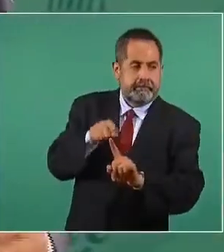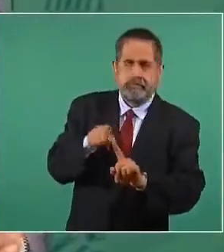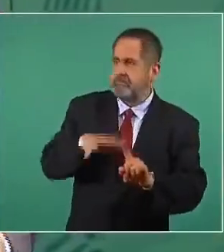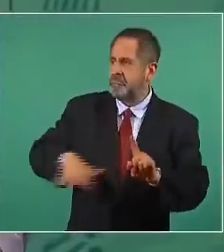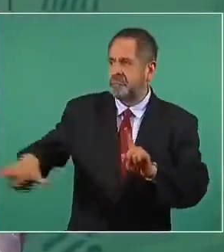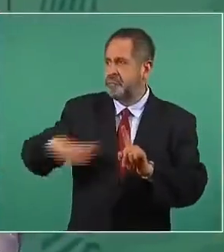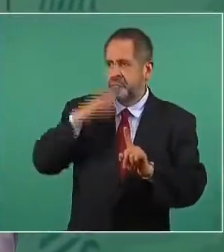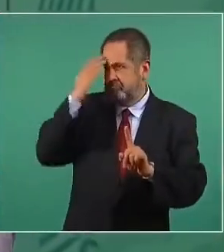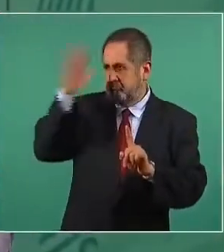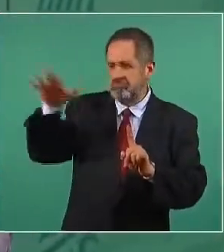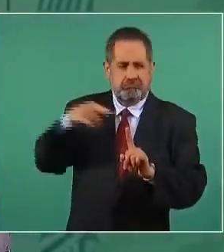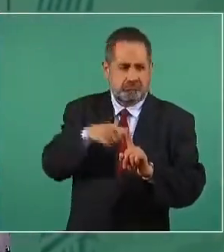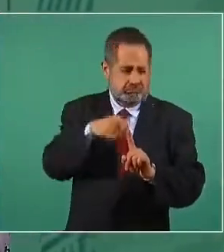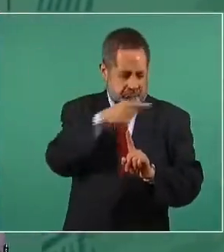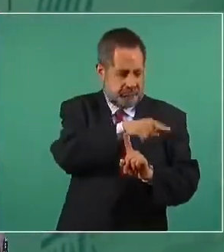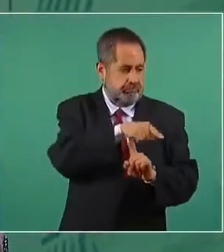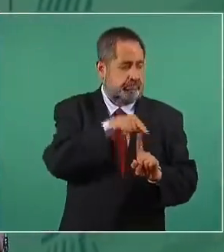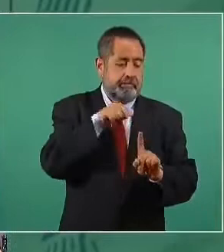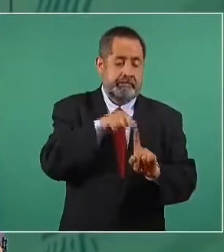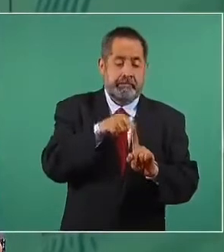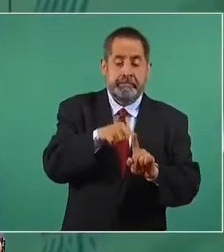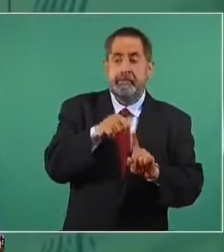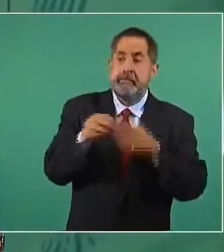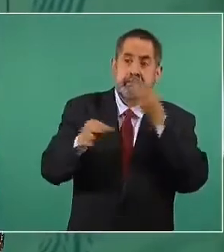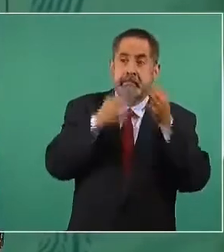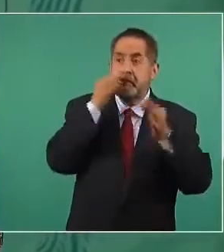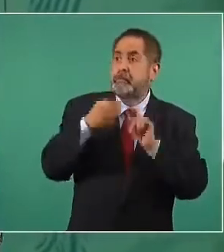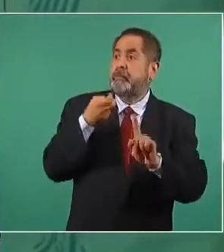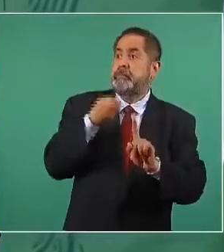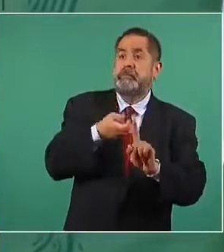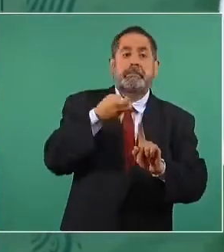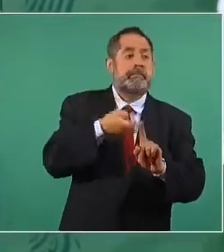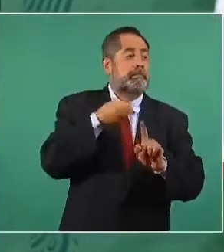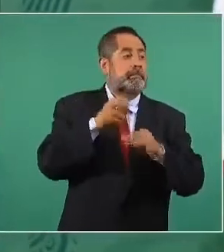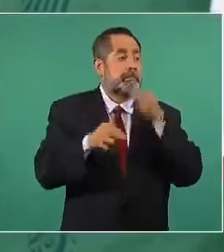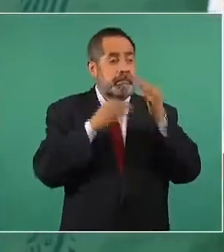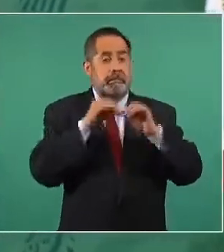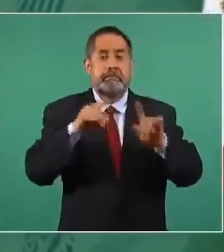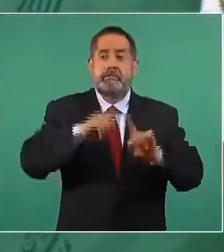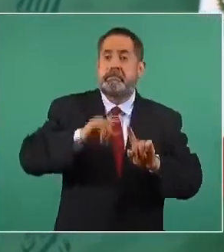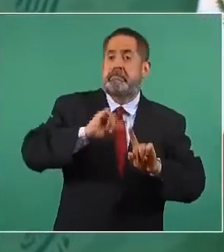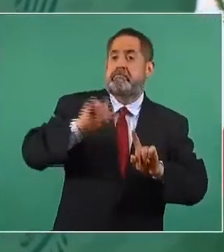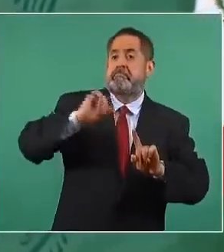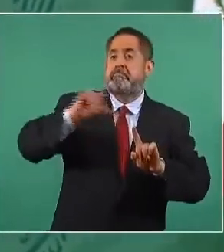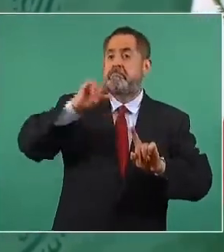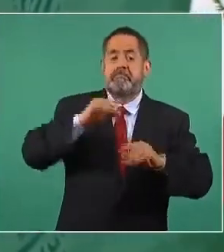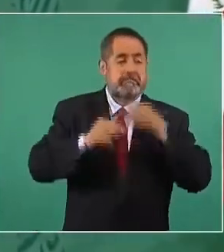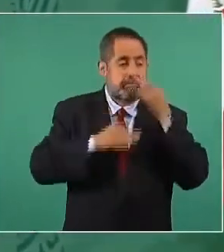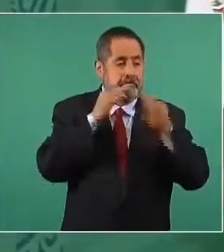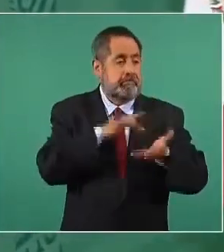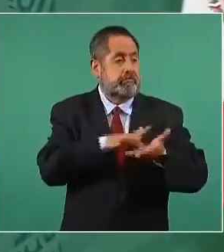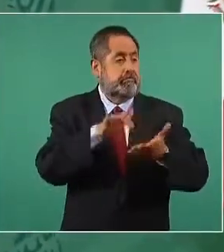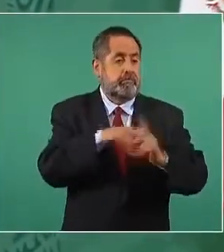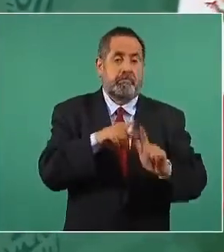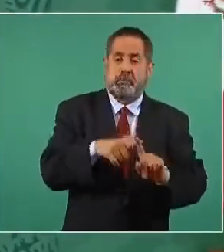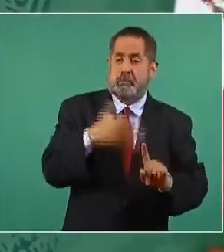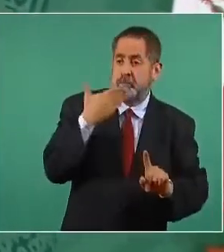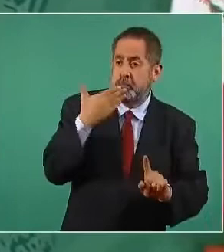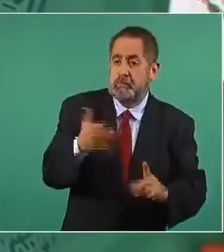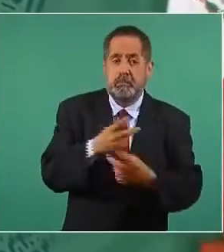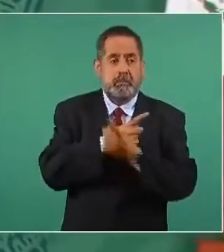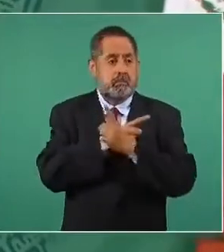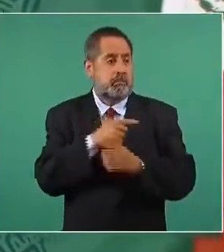en una figura pública famosa con muchas virtudes,